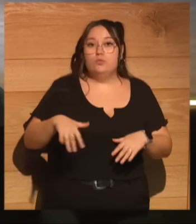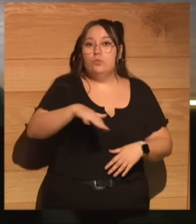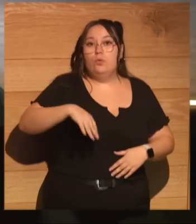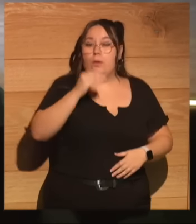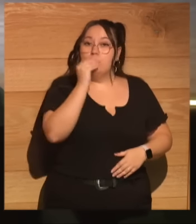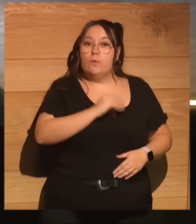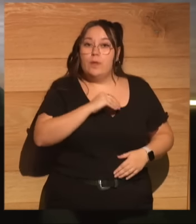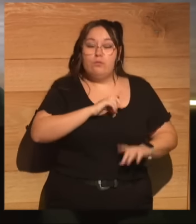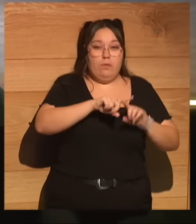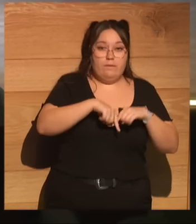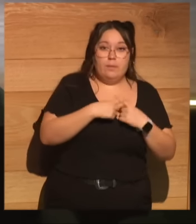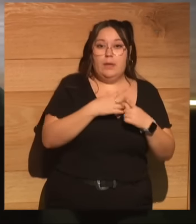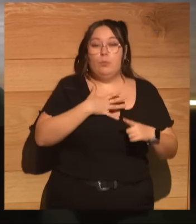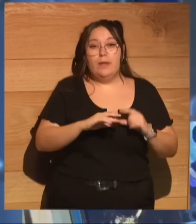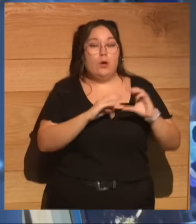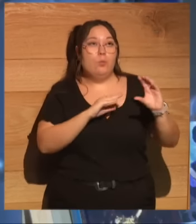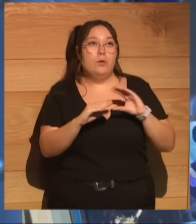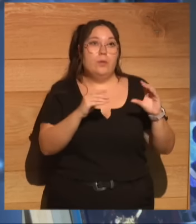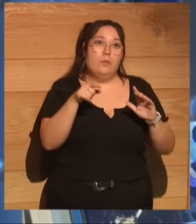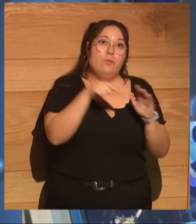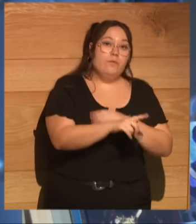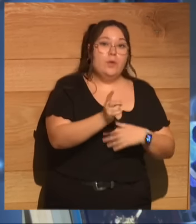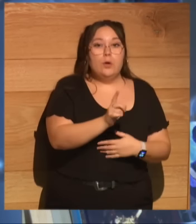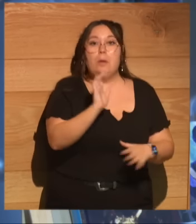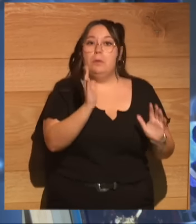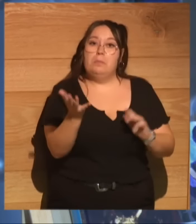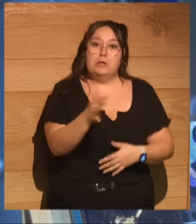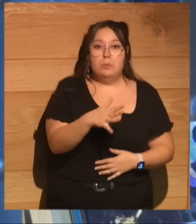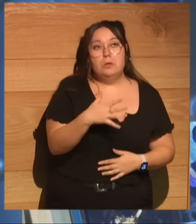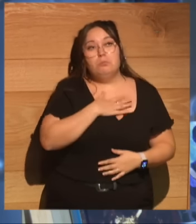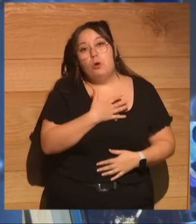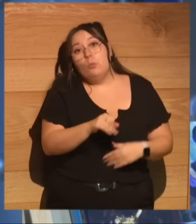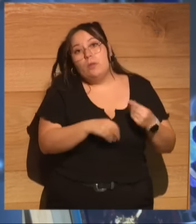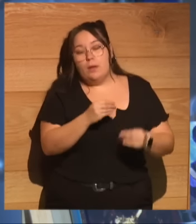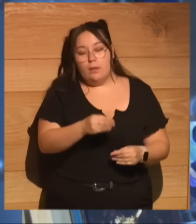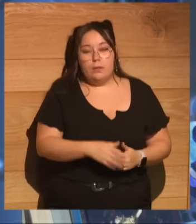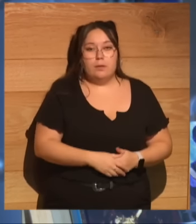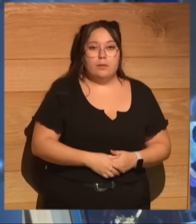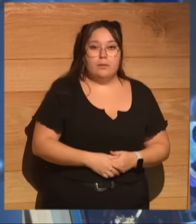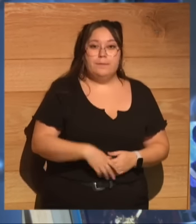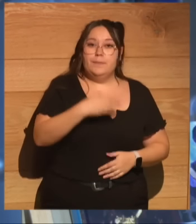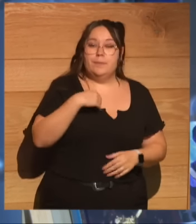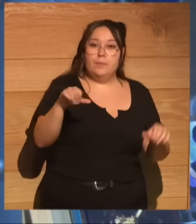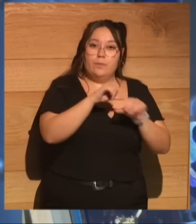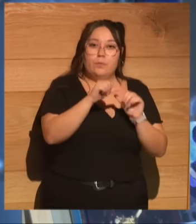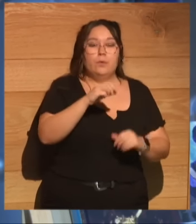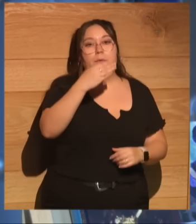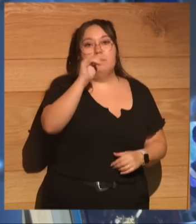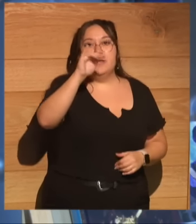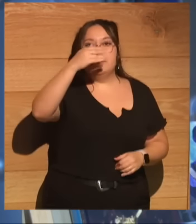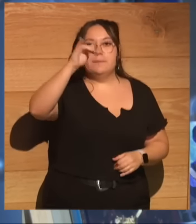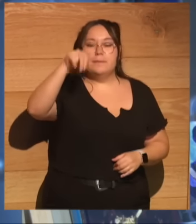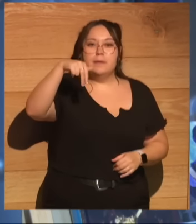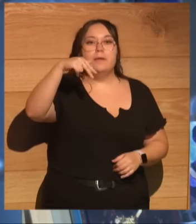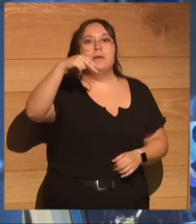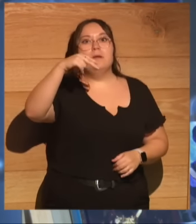una familia que tal vez no se comunica de una forma profunda, pero que hacen más o menos lo que pueden. En todo caso, del mismo modo que David Lynch ha hecho las cosas